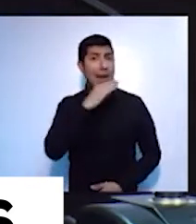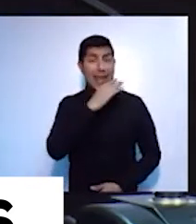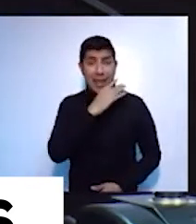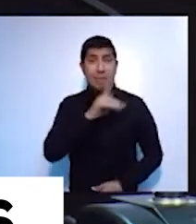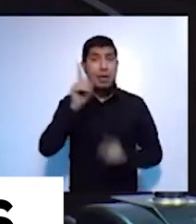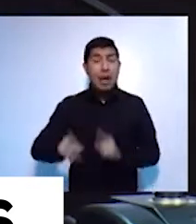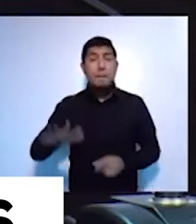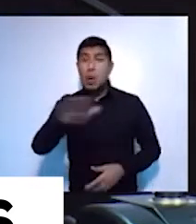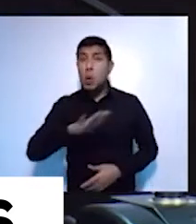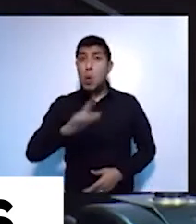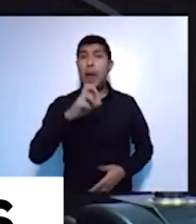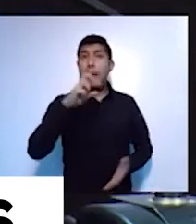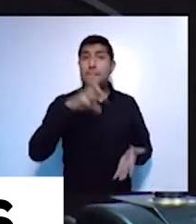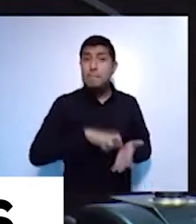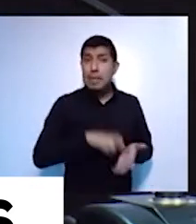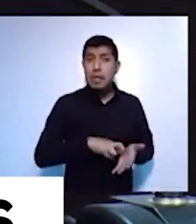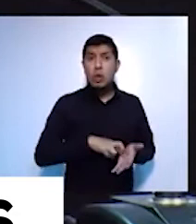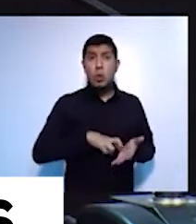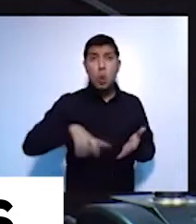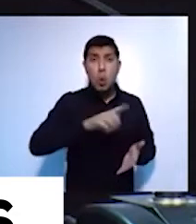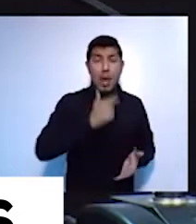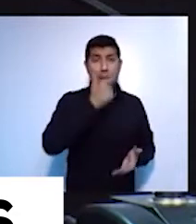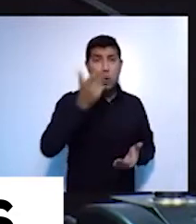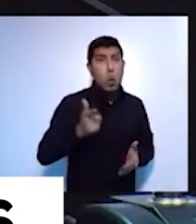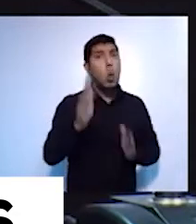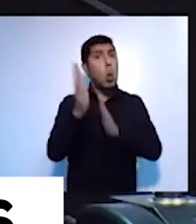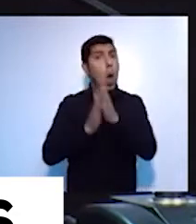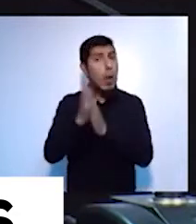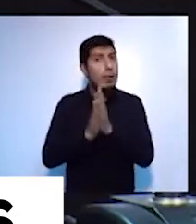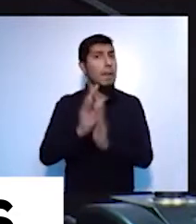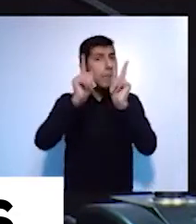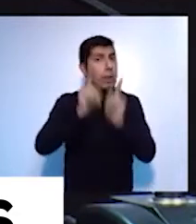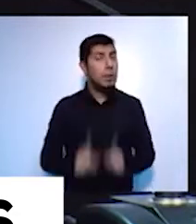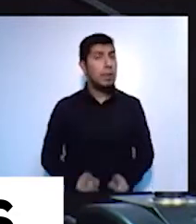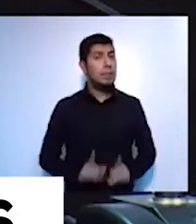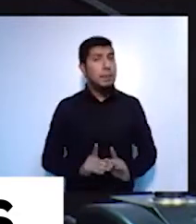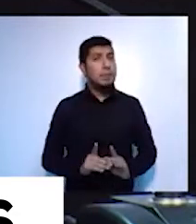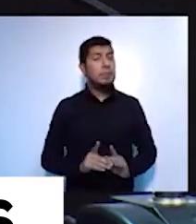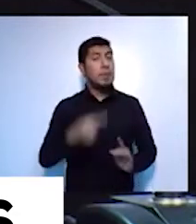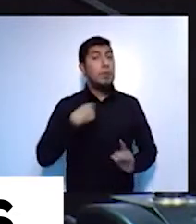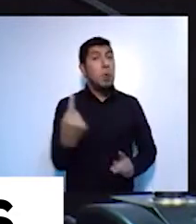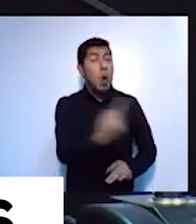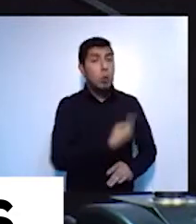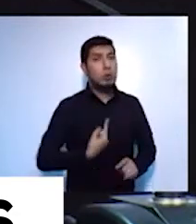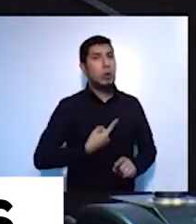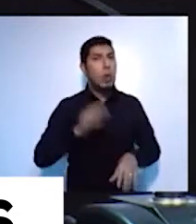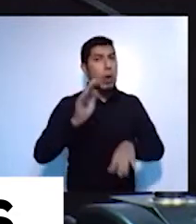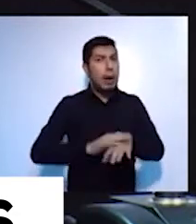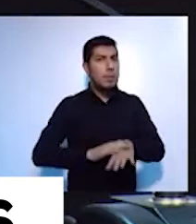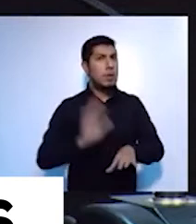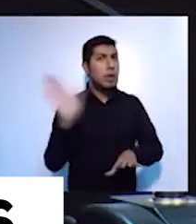cuidado en la zona de Perico, todas las zonas rojas, próximamente San Pedro, como ya mencionaron. Y tenemos que ser responsables